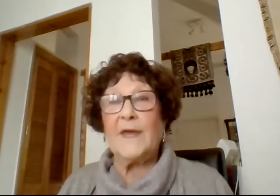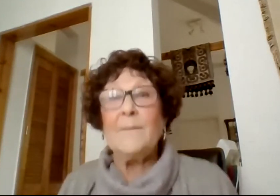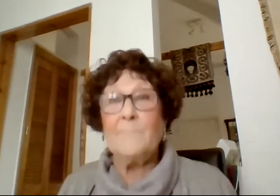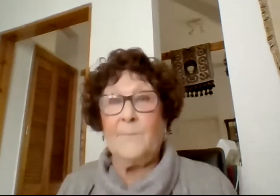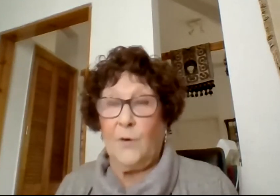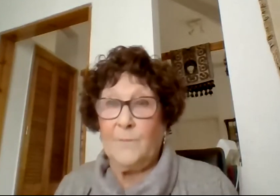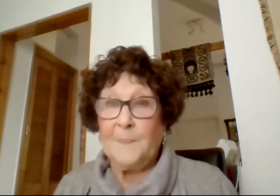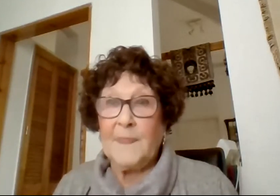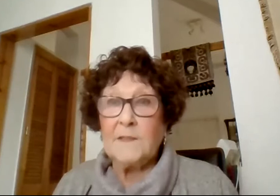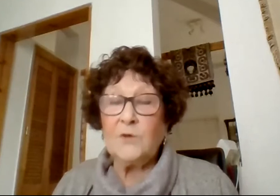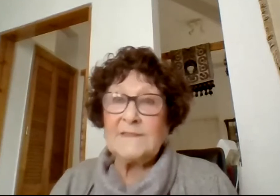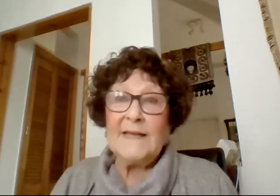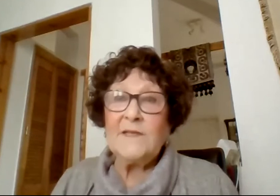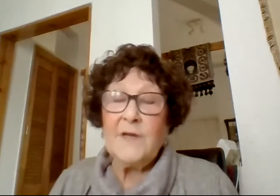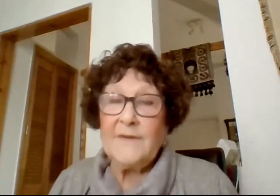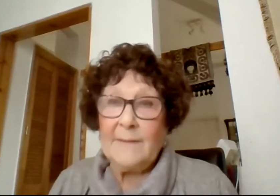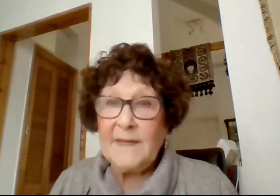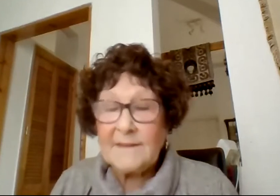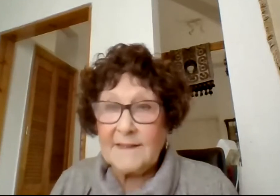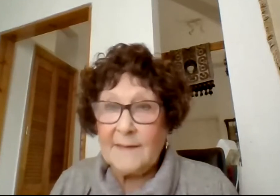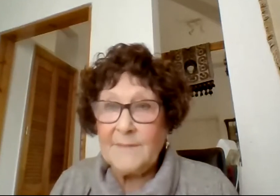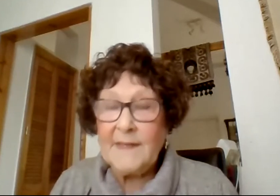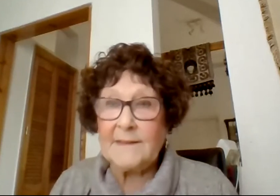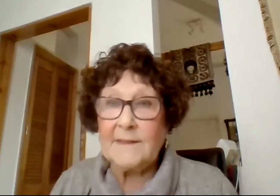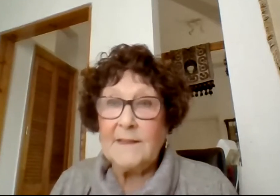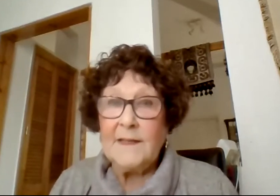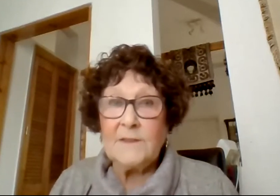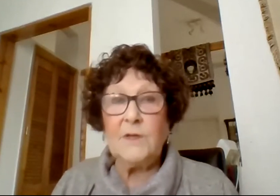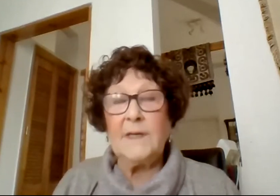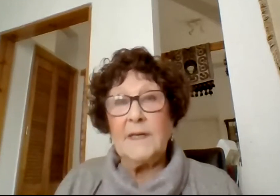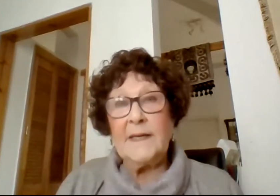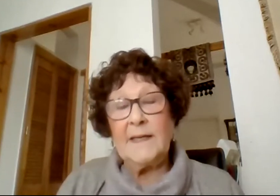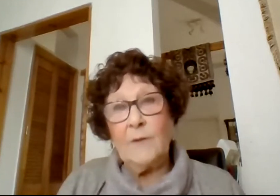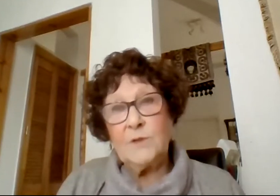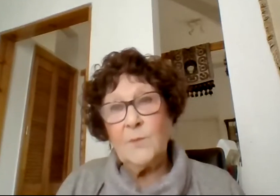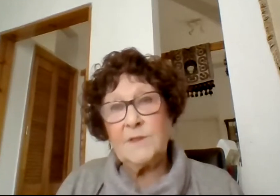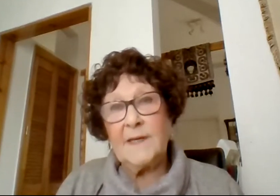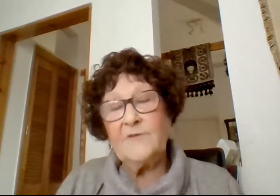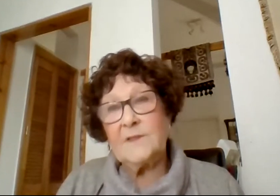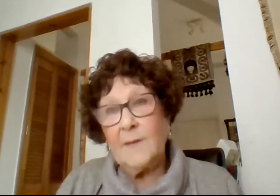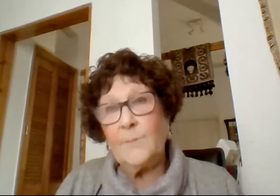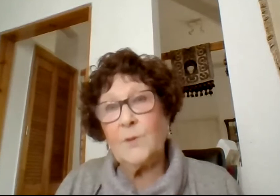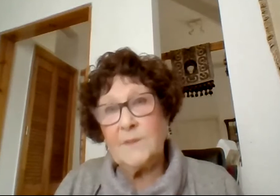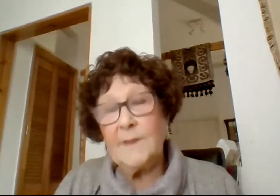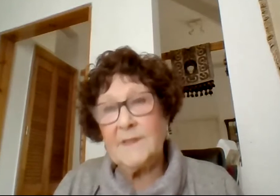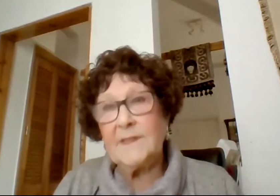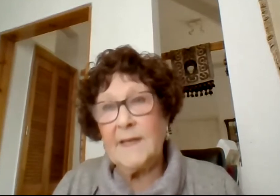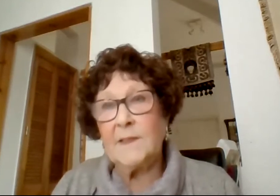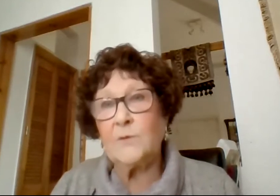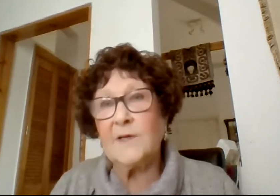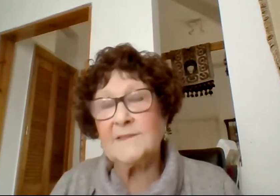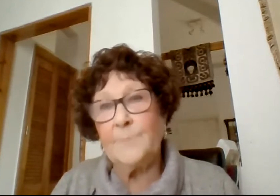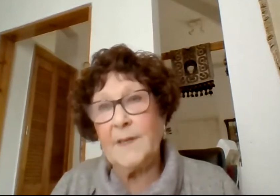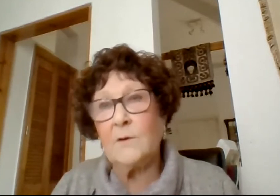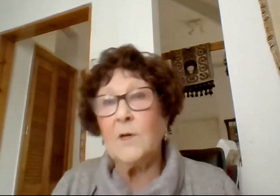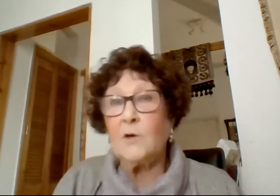como ejemplo. Entonces, esa es la teoría de la mente también. Entonces, en el autismo están afectadas posiblemente las